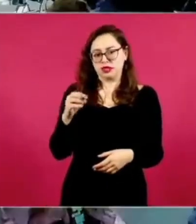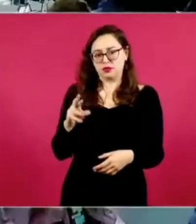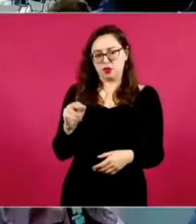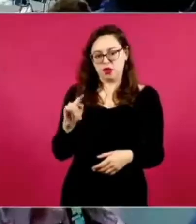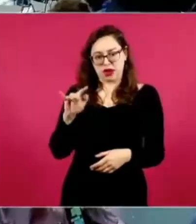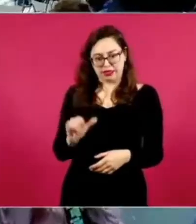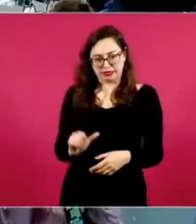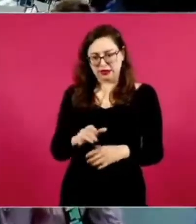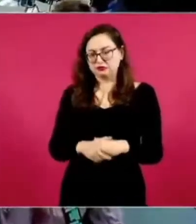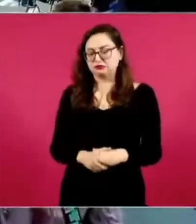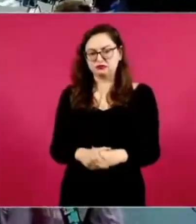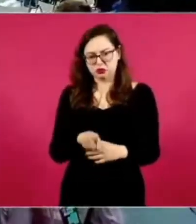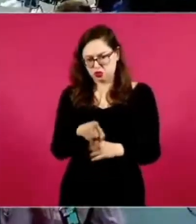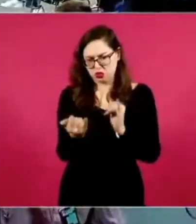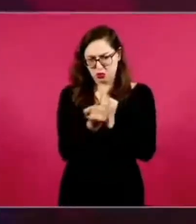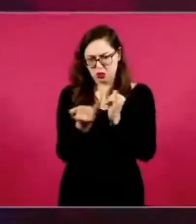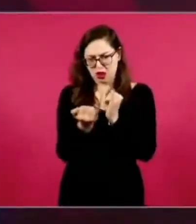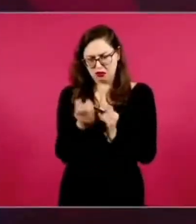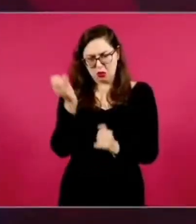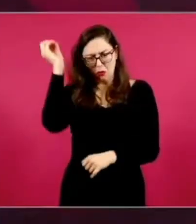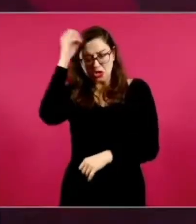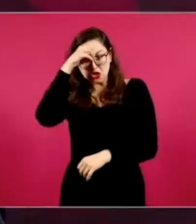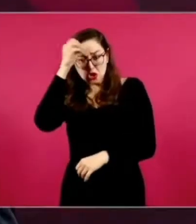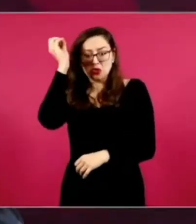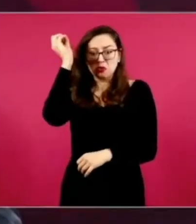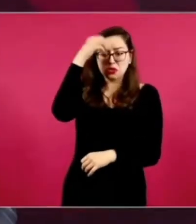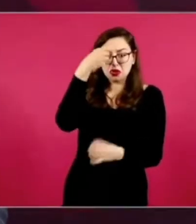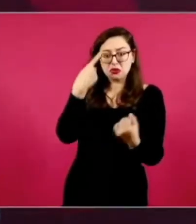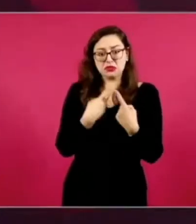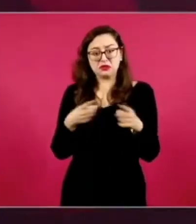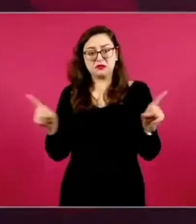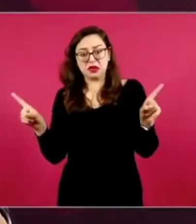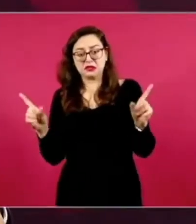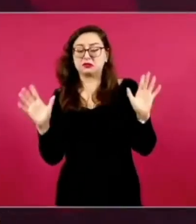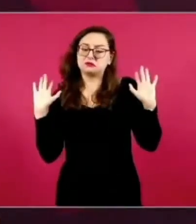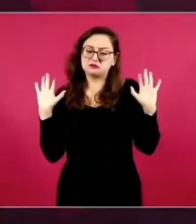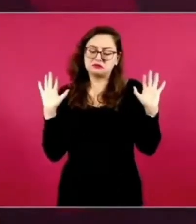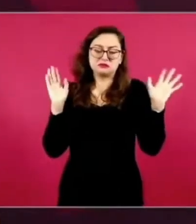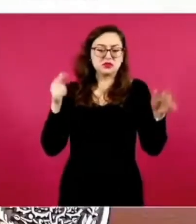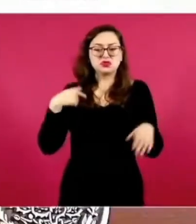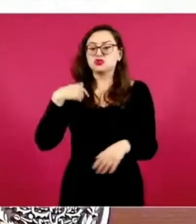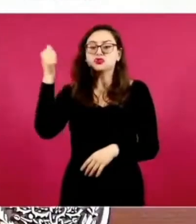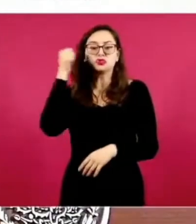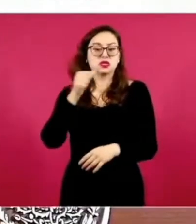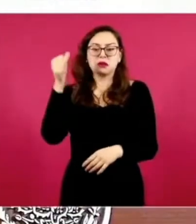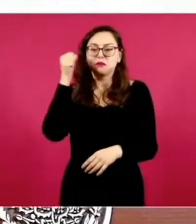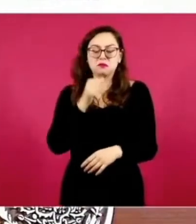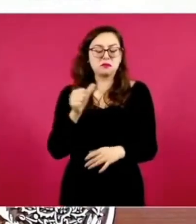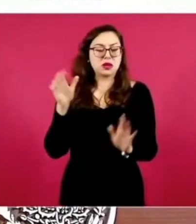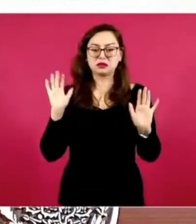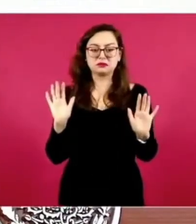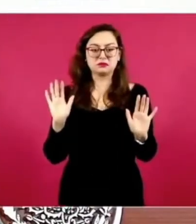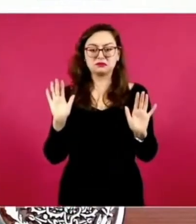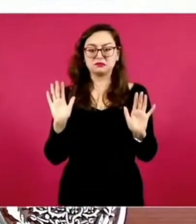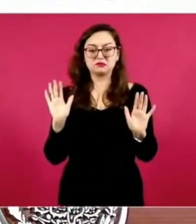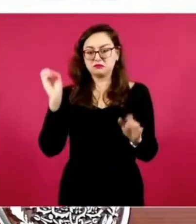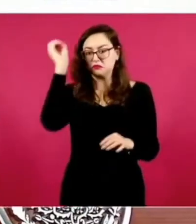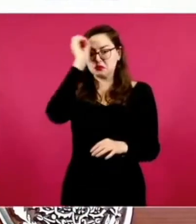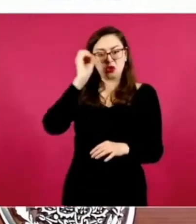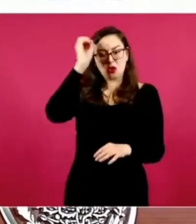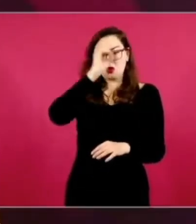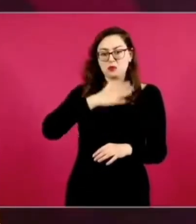tú. Entonces, yo tengo mi manera de pensar, siempre la he